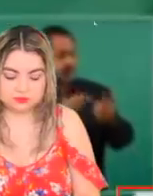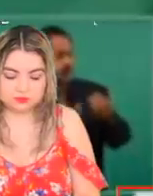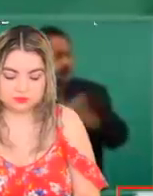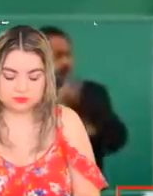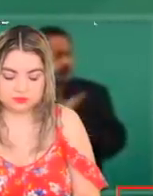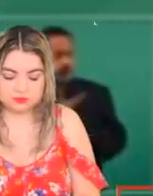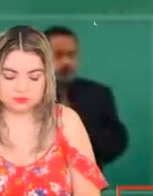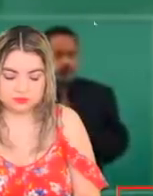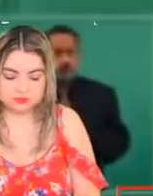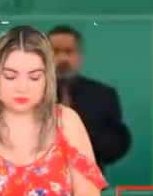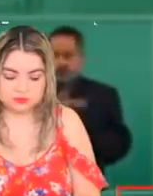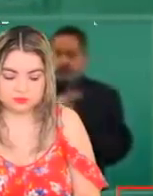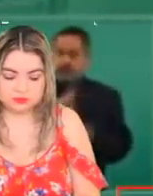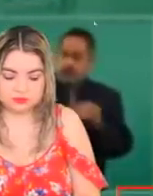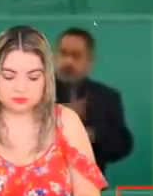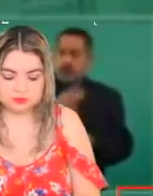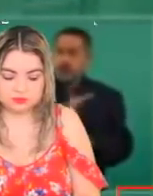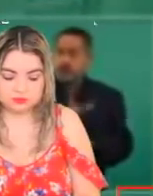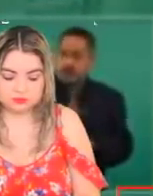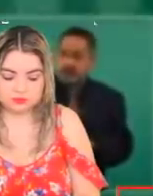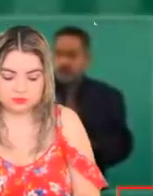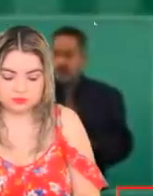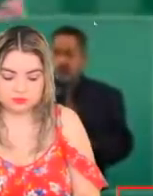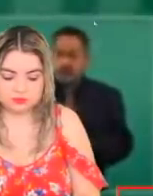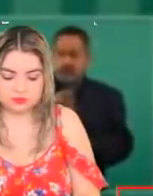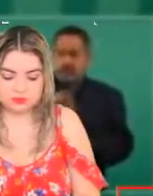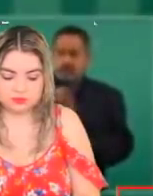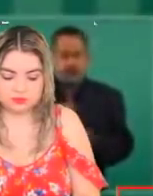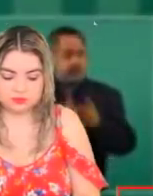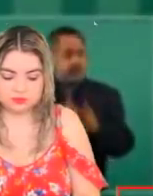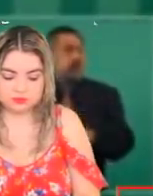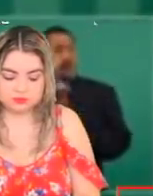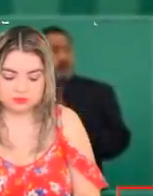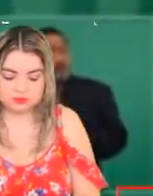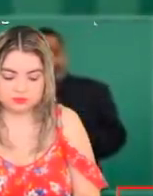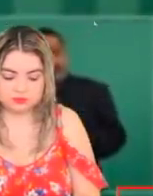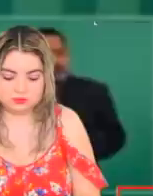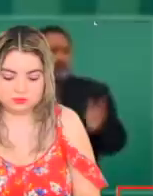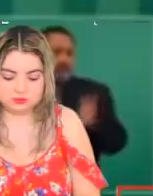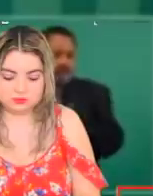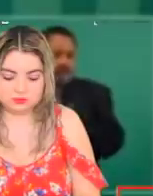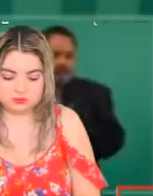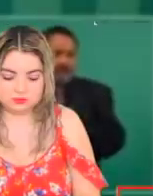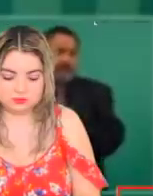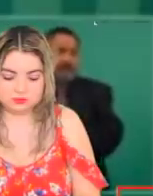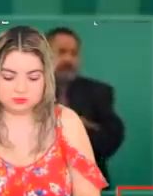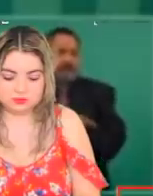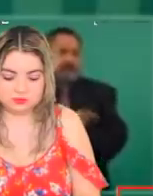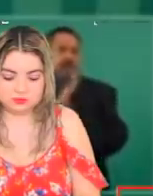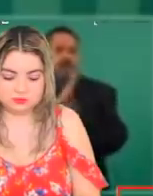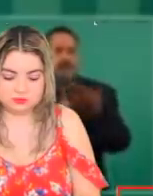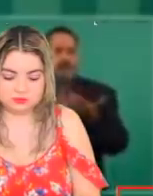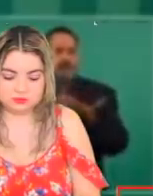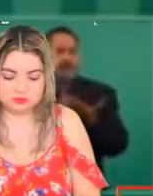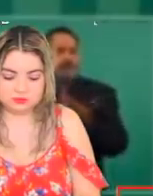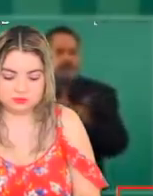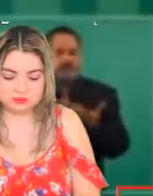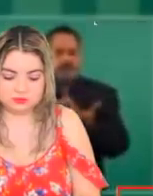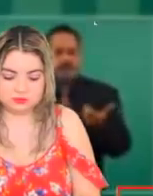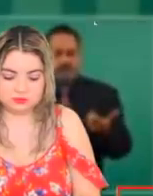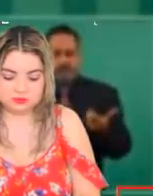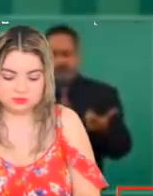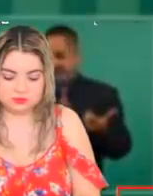Ya San Quintín es municipio y ya Ensenada no es ahora el municipio con más extensión territorial.